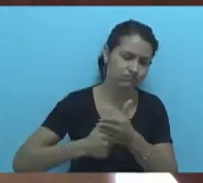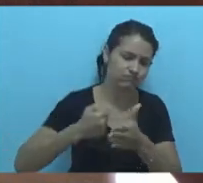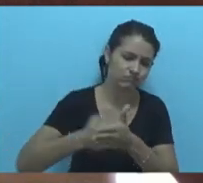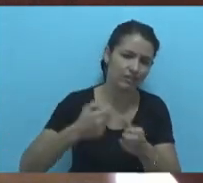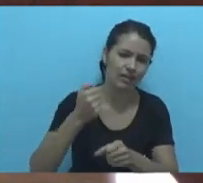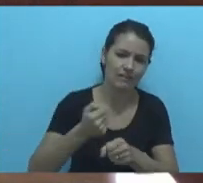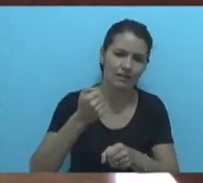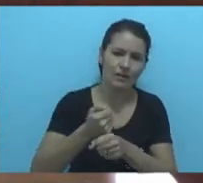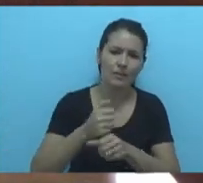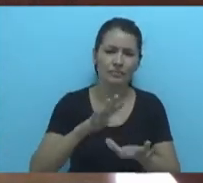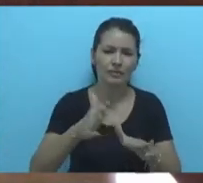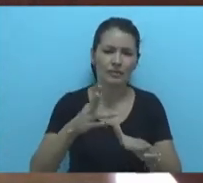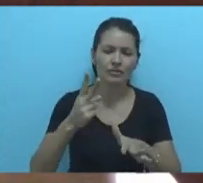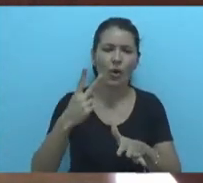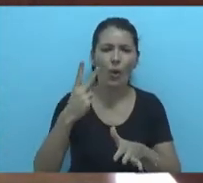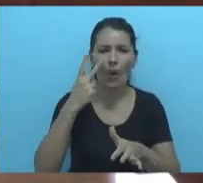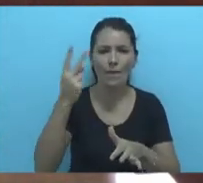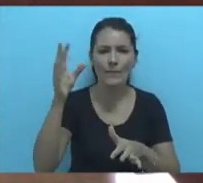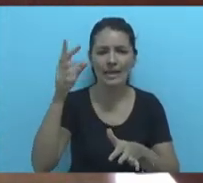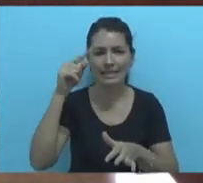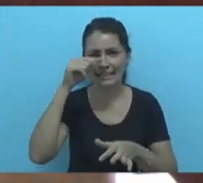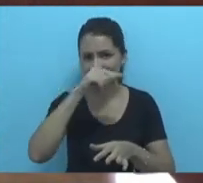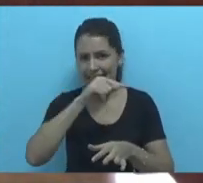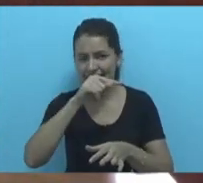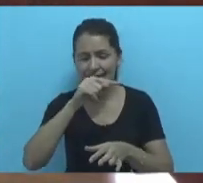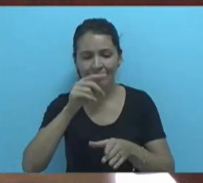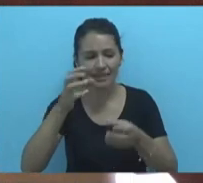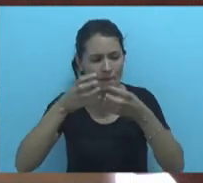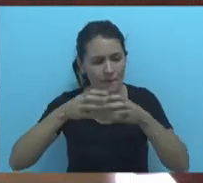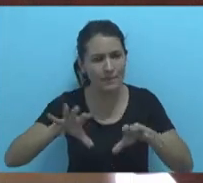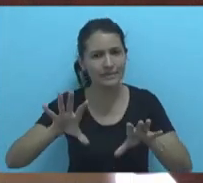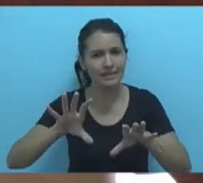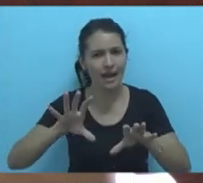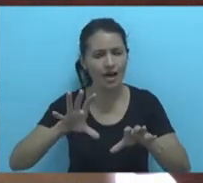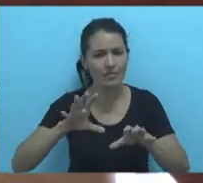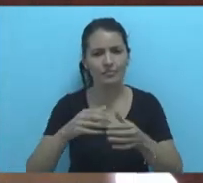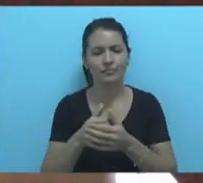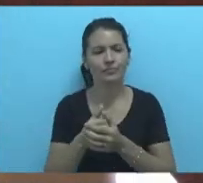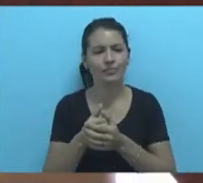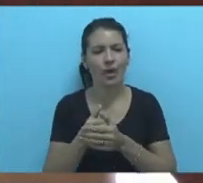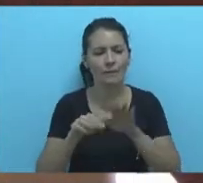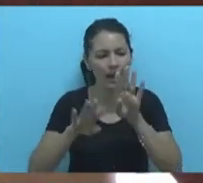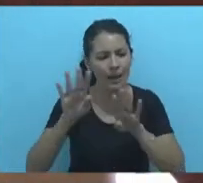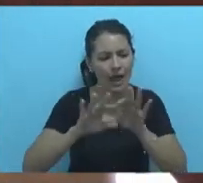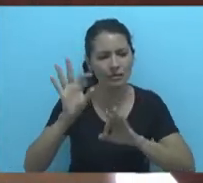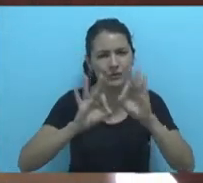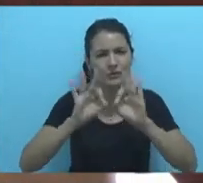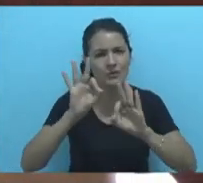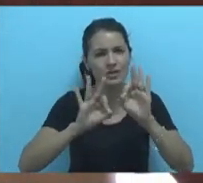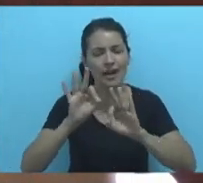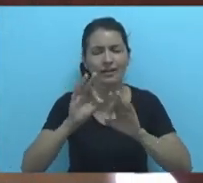menos desde el 2007, en su momento el gobernador Obeid mandó este proyecto a